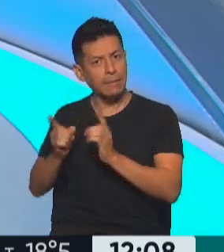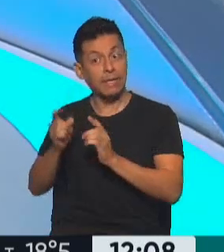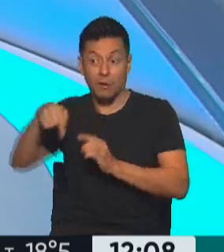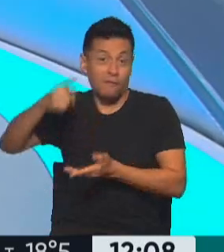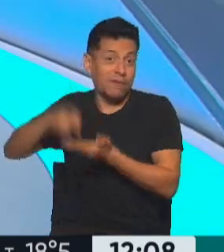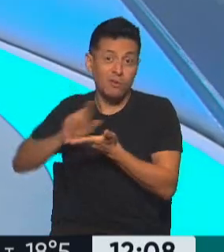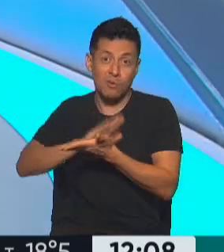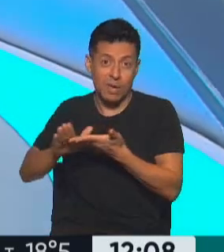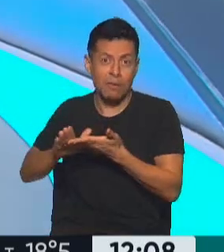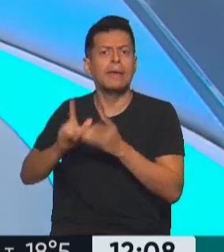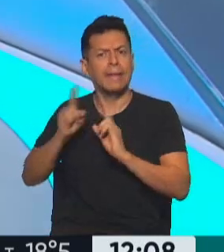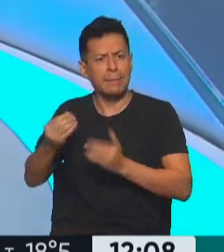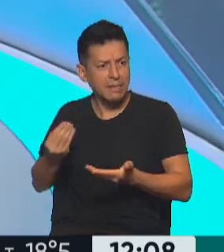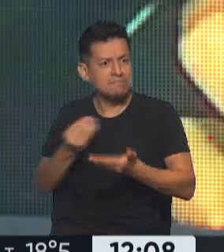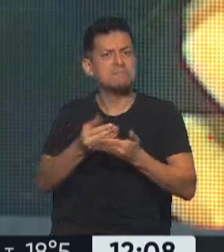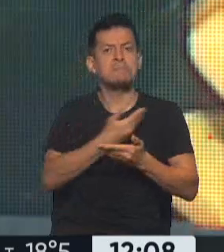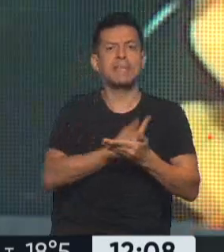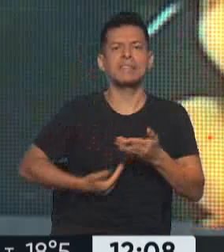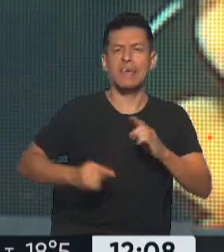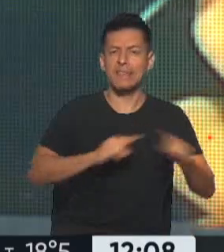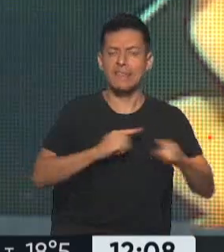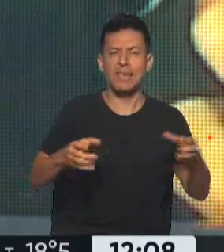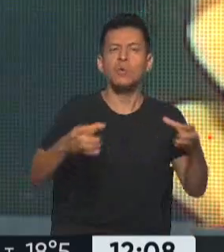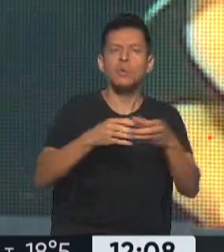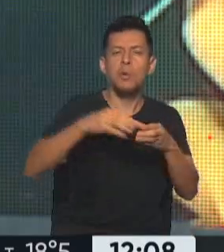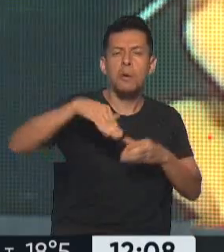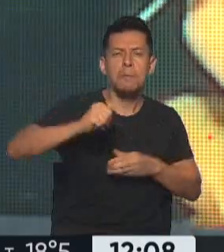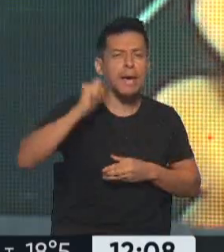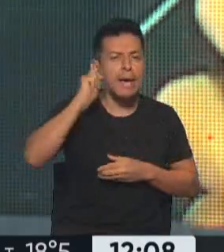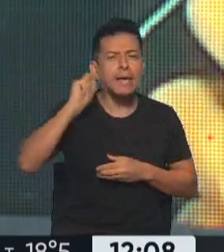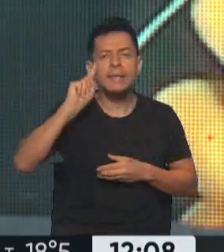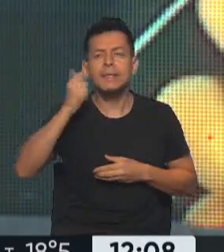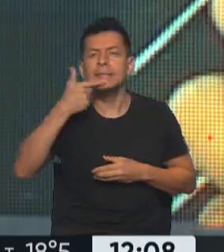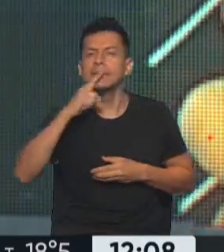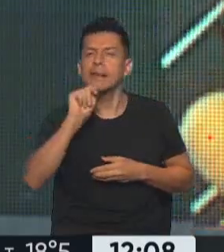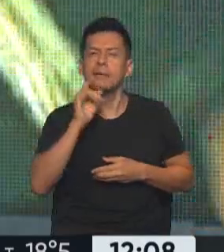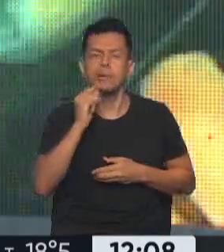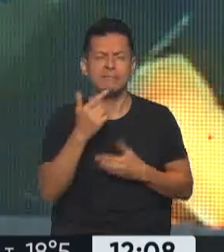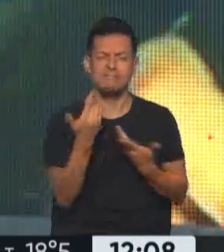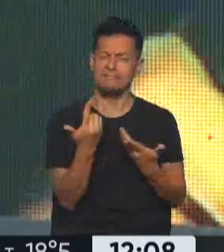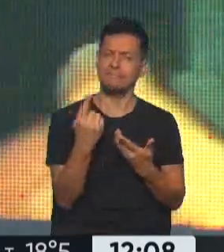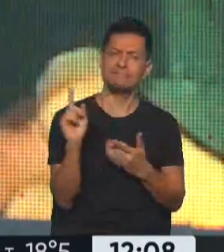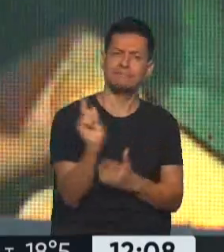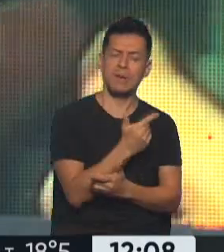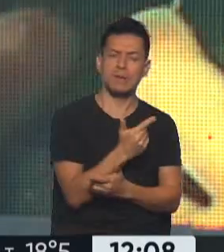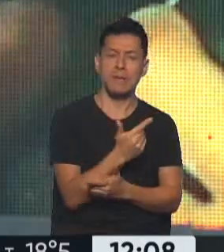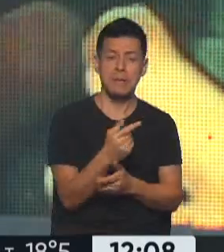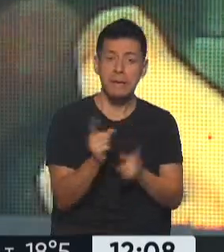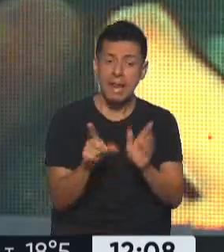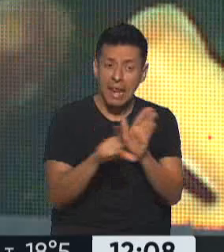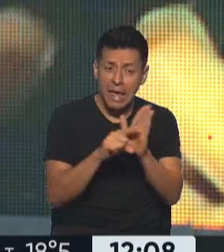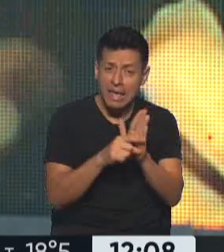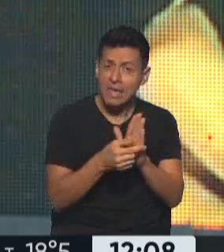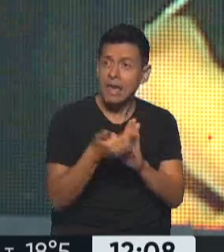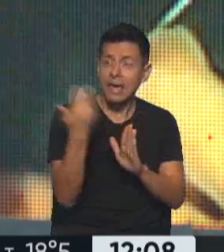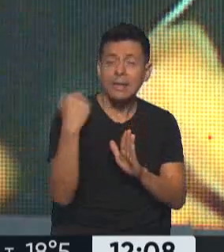dictaron, también preside el Consejo de la Magistratura. Una situación inédita, porque para eso revivieron una ley